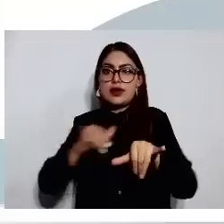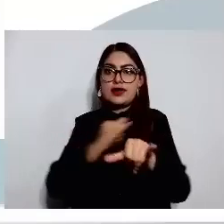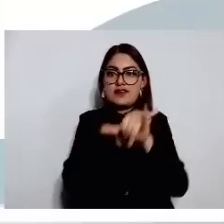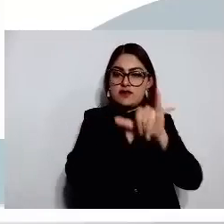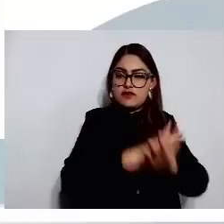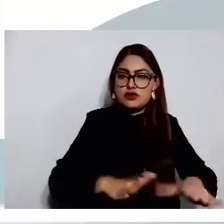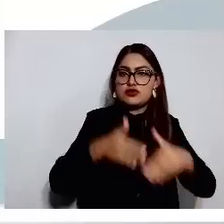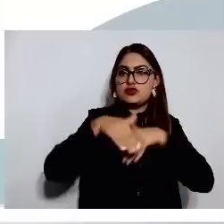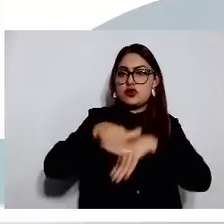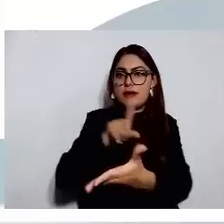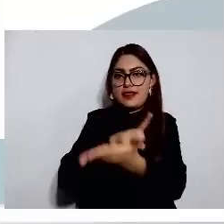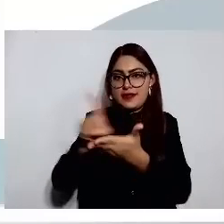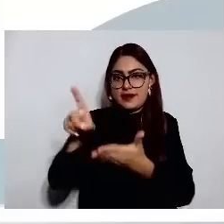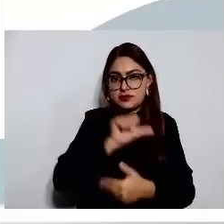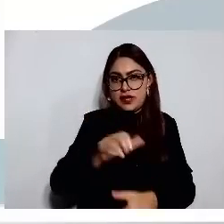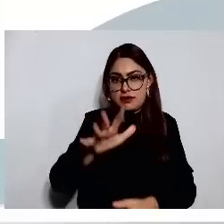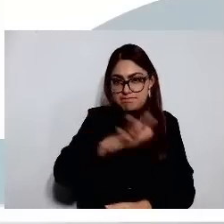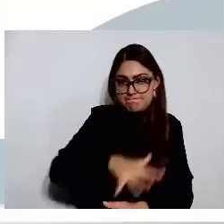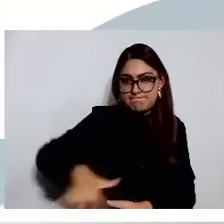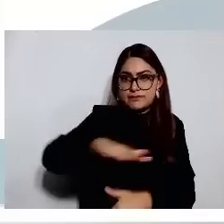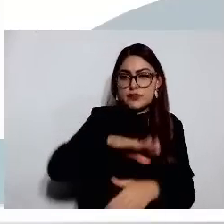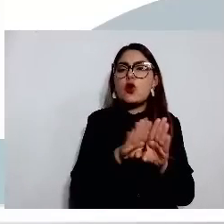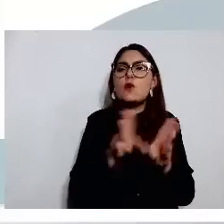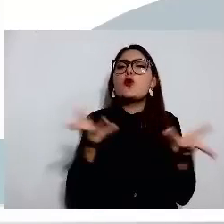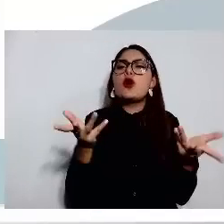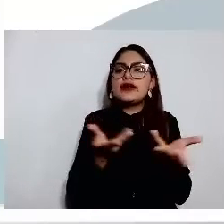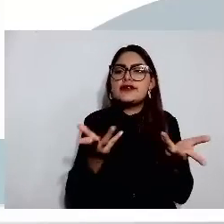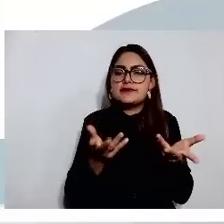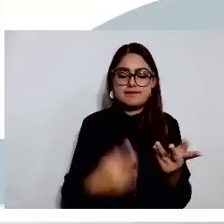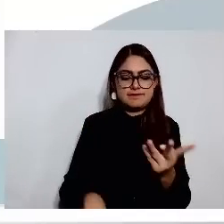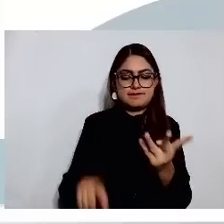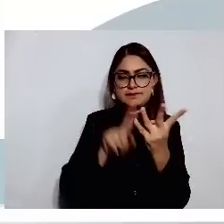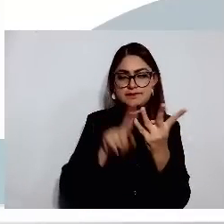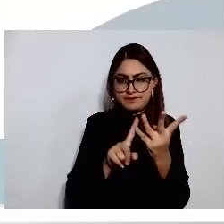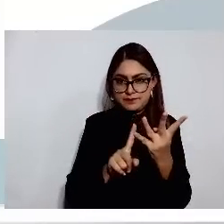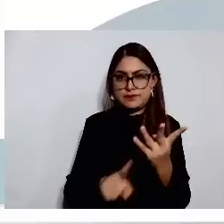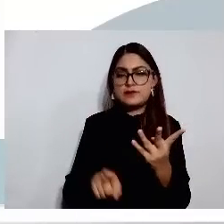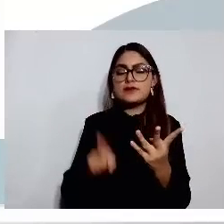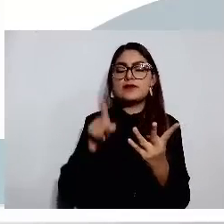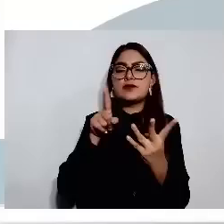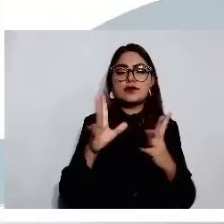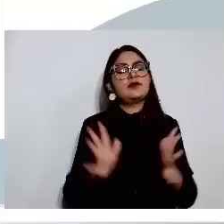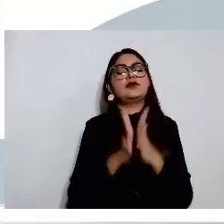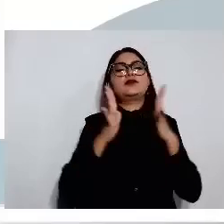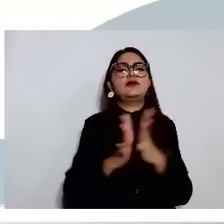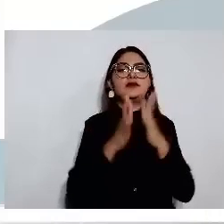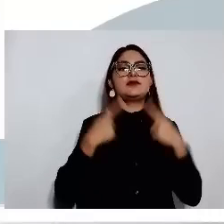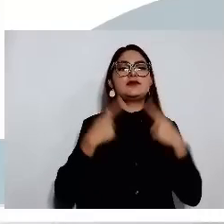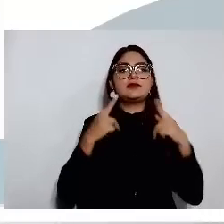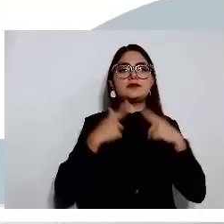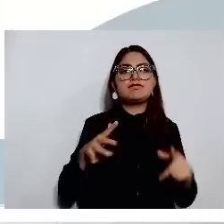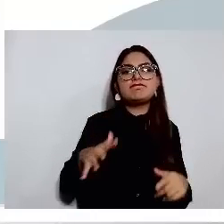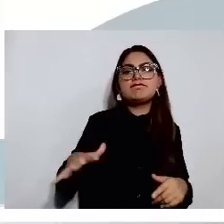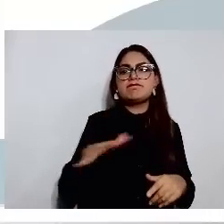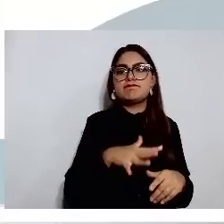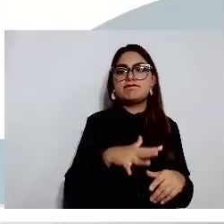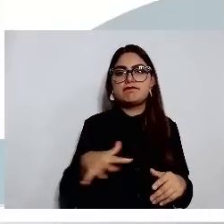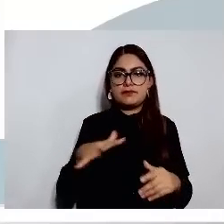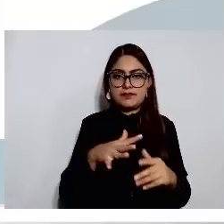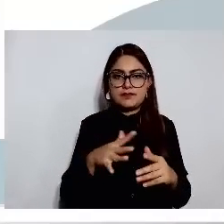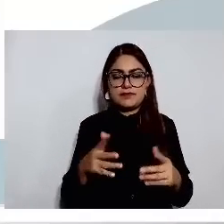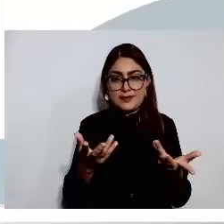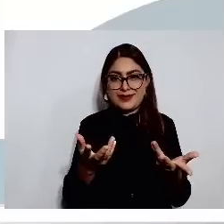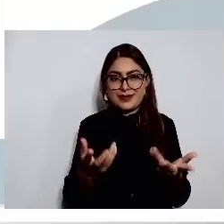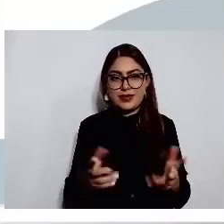ciudadanía? 4. Mecanismos de participación ciudadana, hablando de la legitimidad. Fortalecimiento